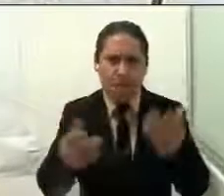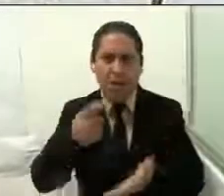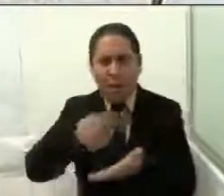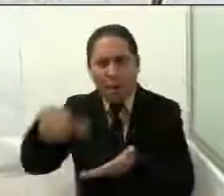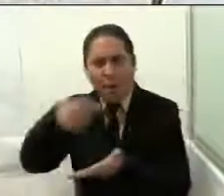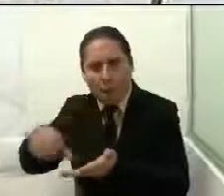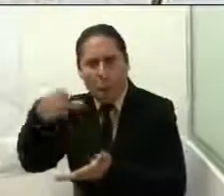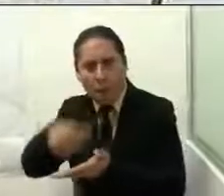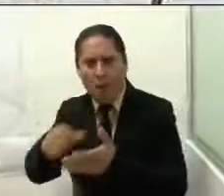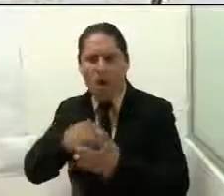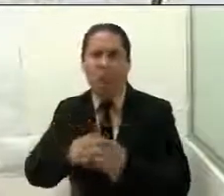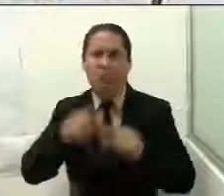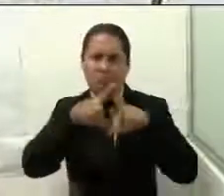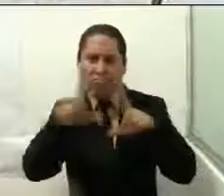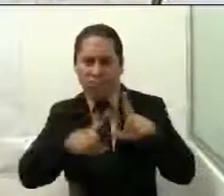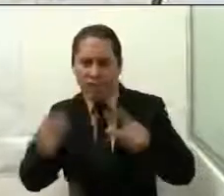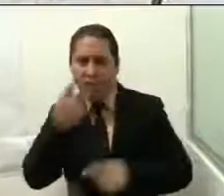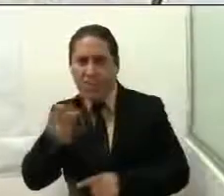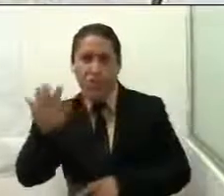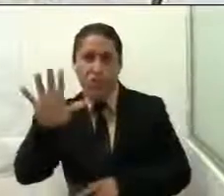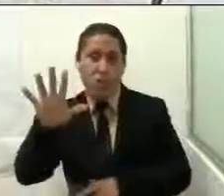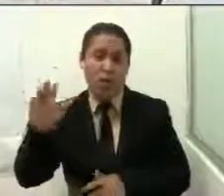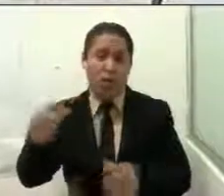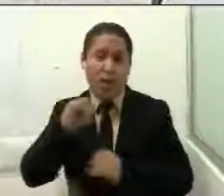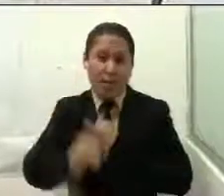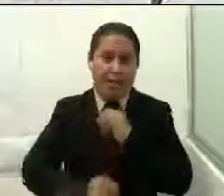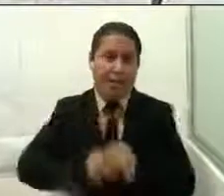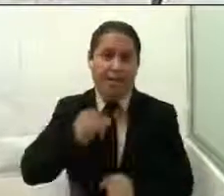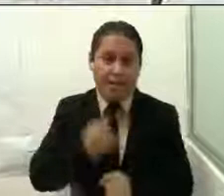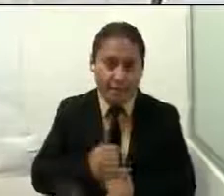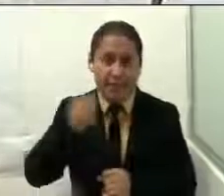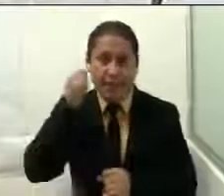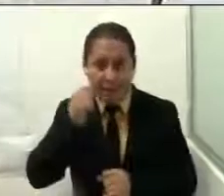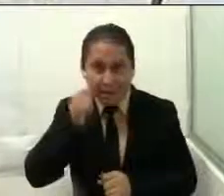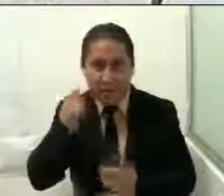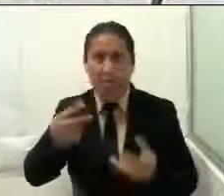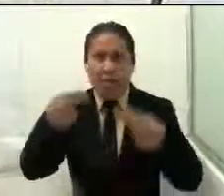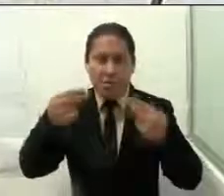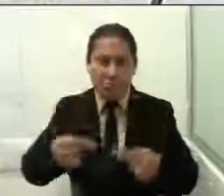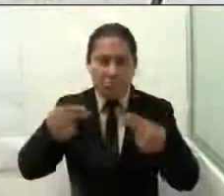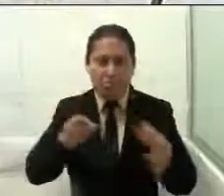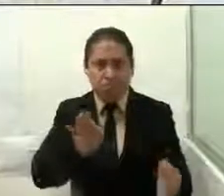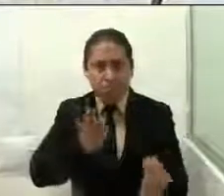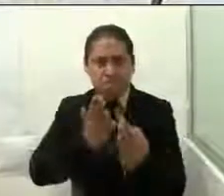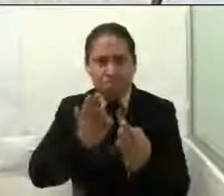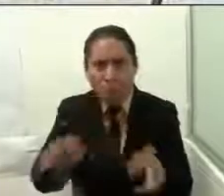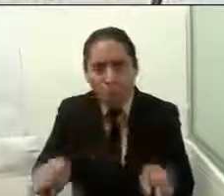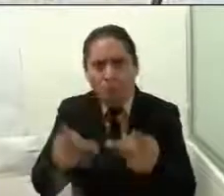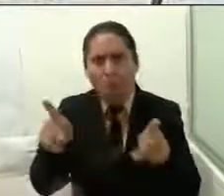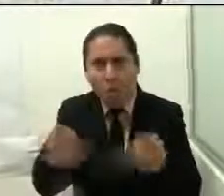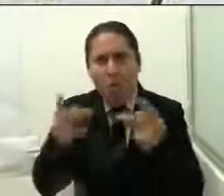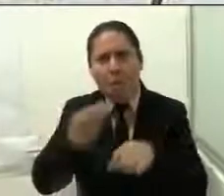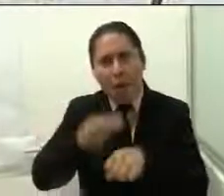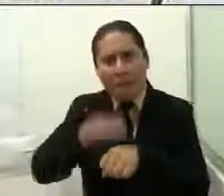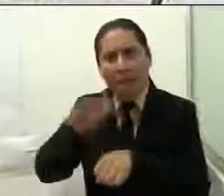y 150 internacionales realizando ruedas de negocios que abren nuevos nichos de